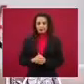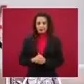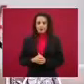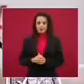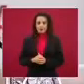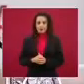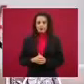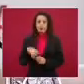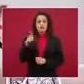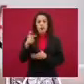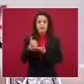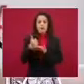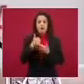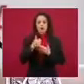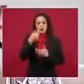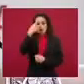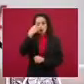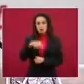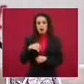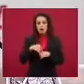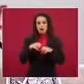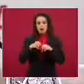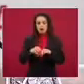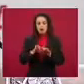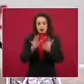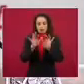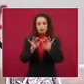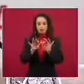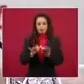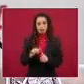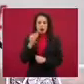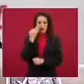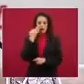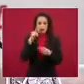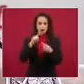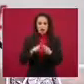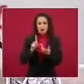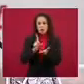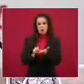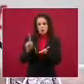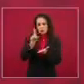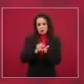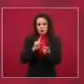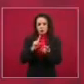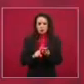me ayuda a colocar mis textos en Facebook, en Twitter.